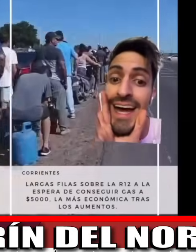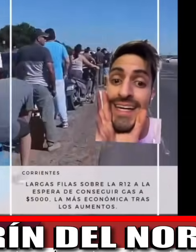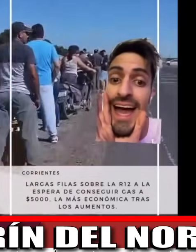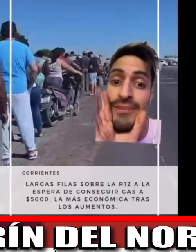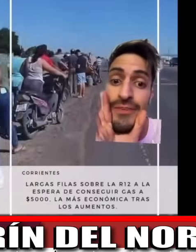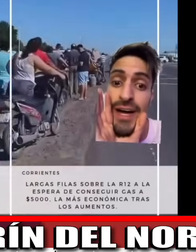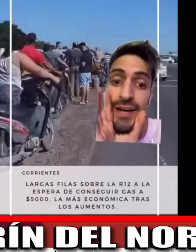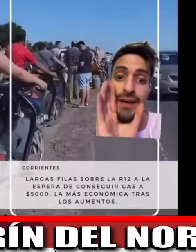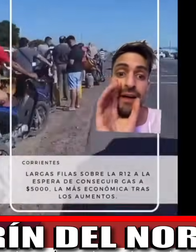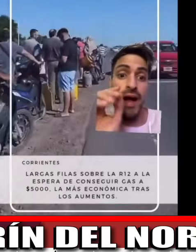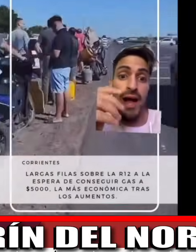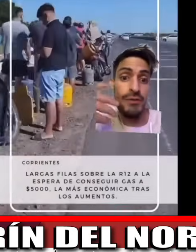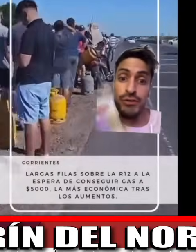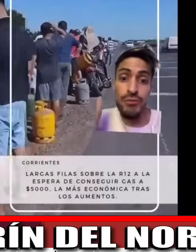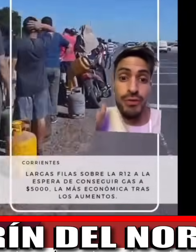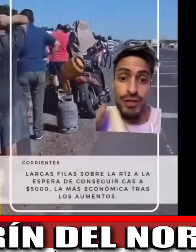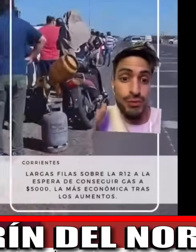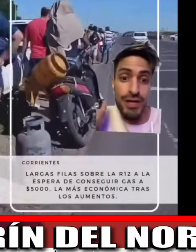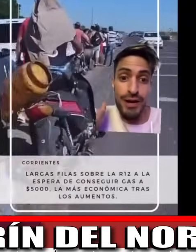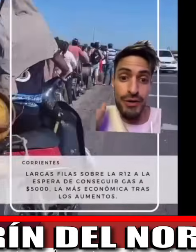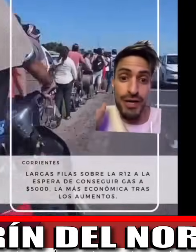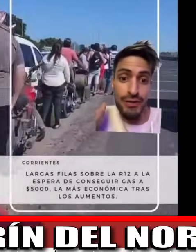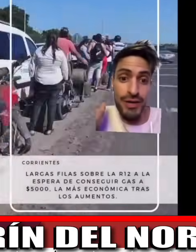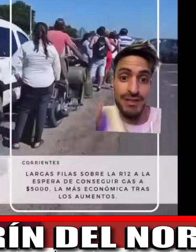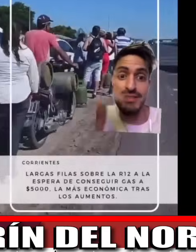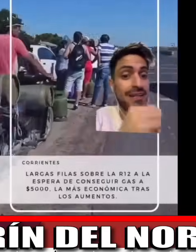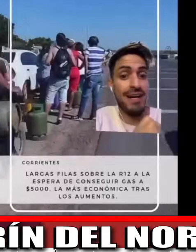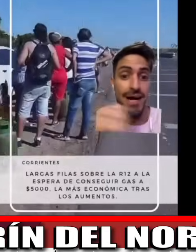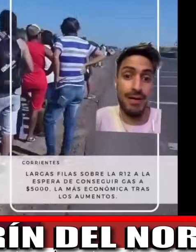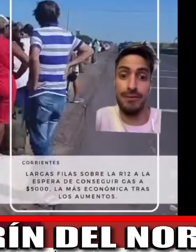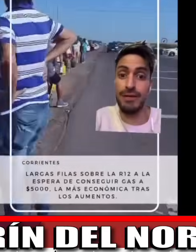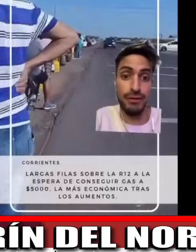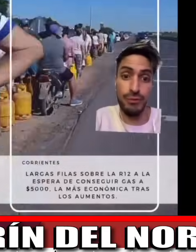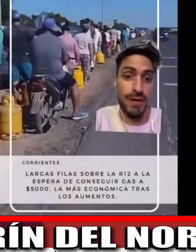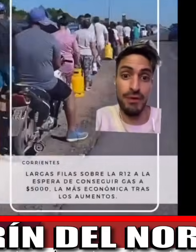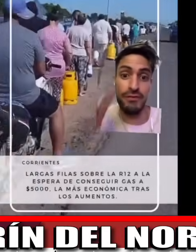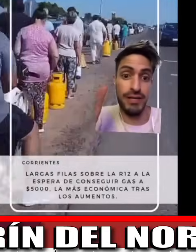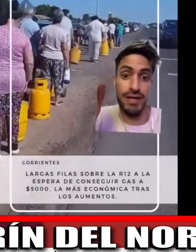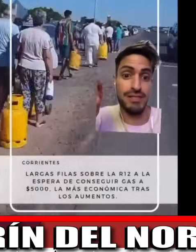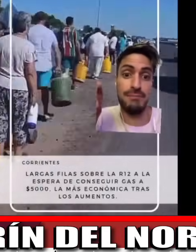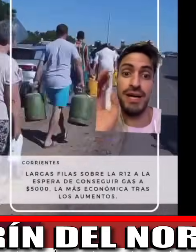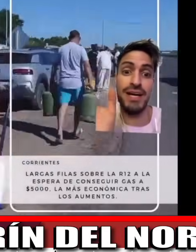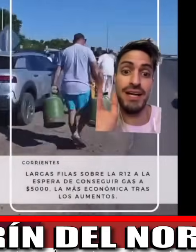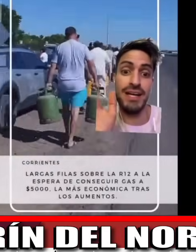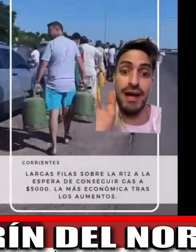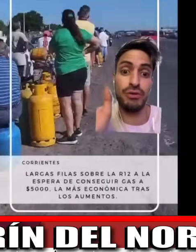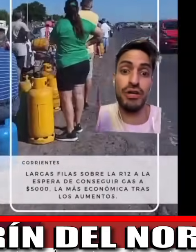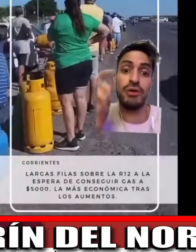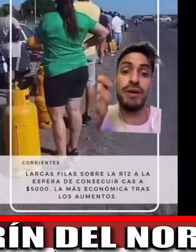convirtiendo Argentina literal en lo que lo que Javier m siempre criticó a Venezuela siempre